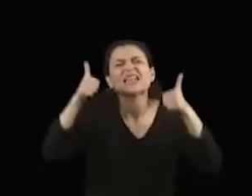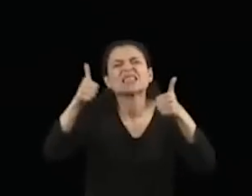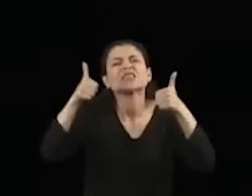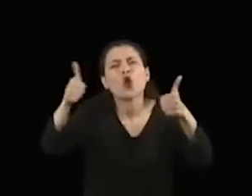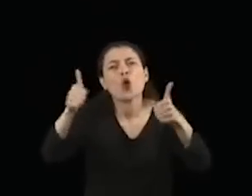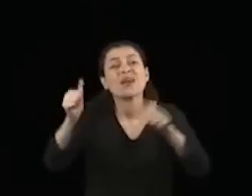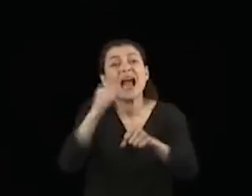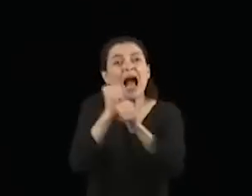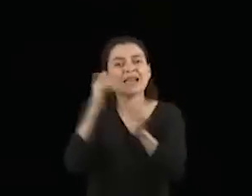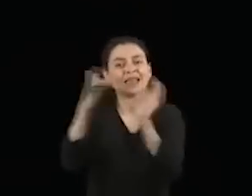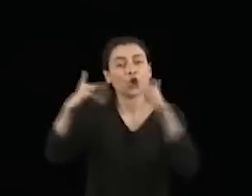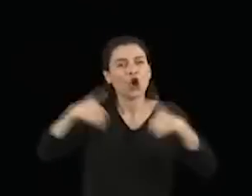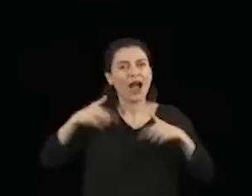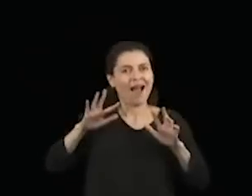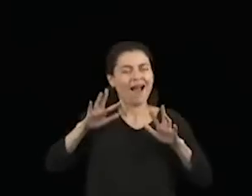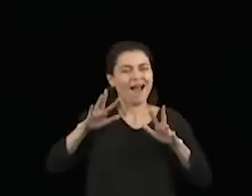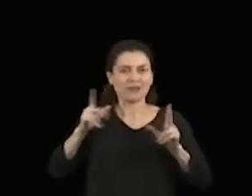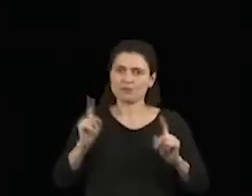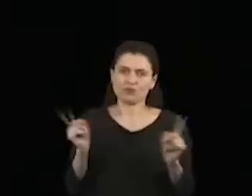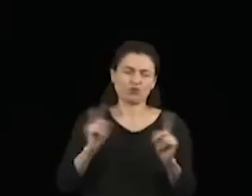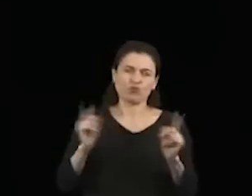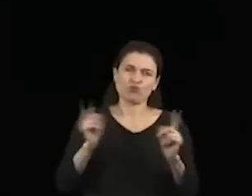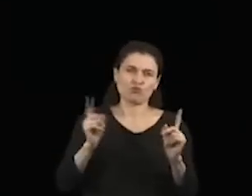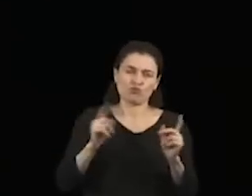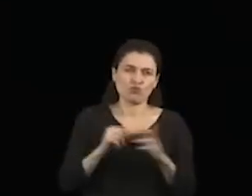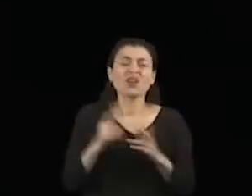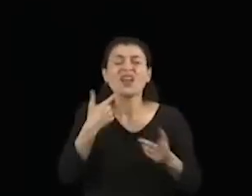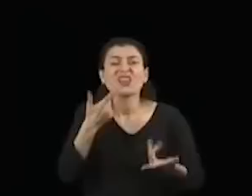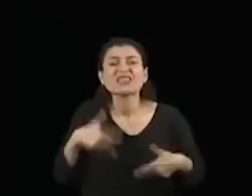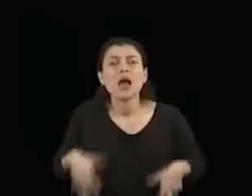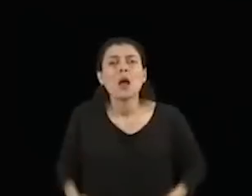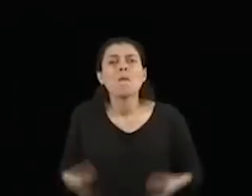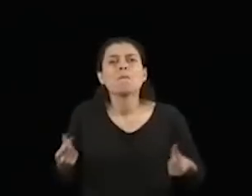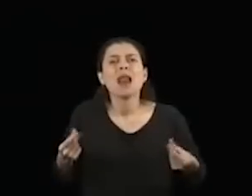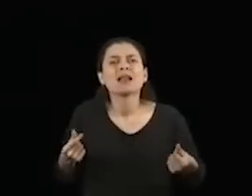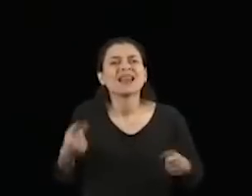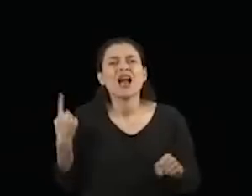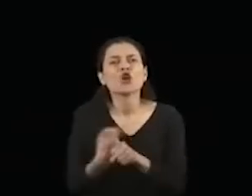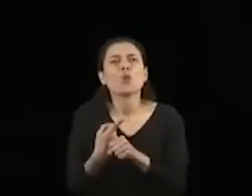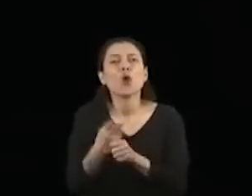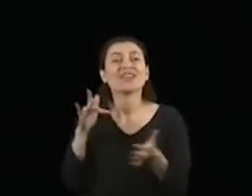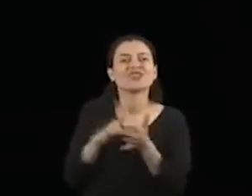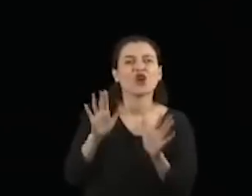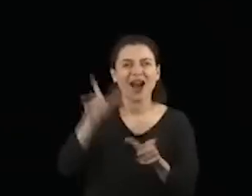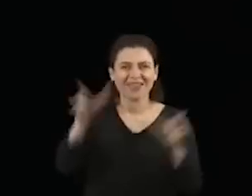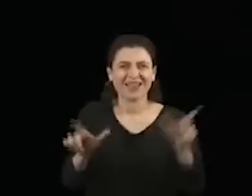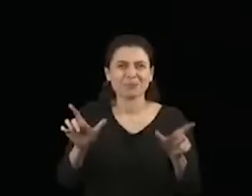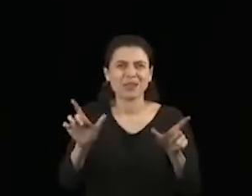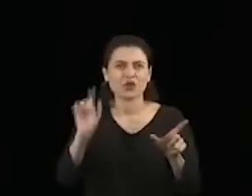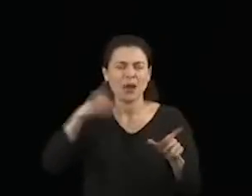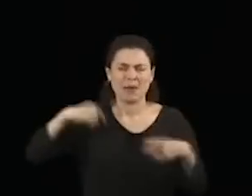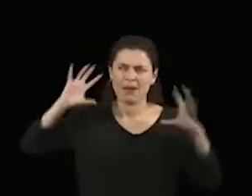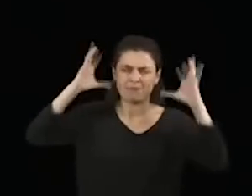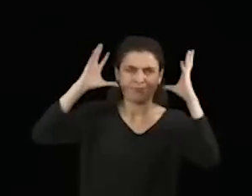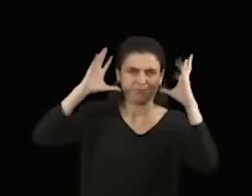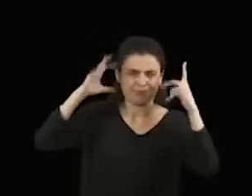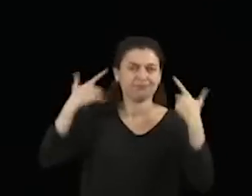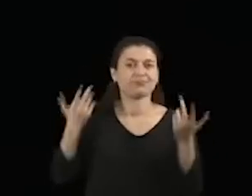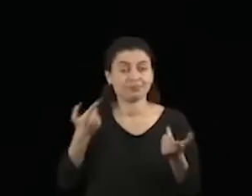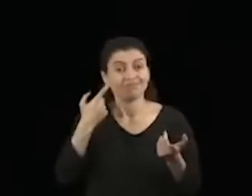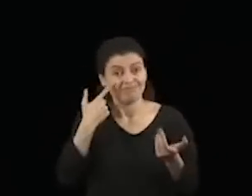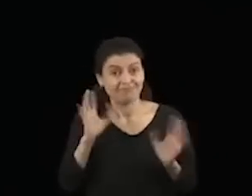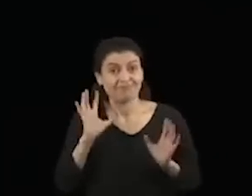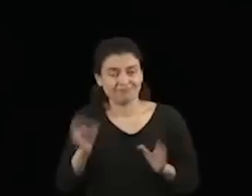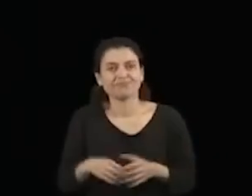digamos, también llamado el órgano más sensible del ser humano. Y la hipótesis de mi amigo era un poquito